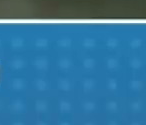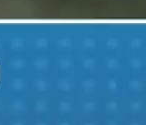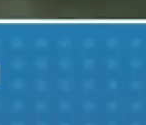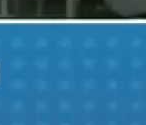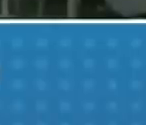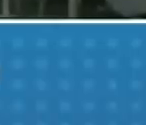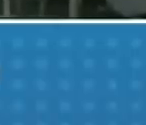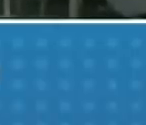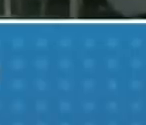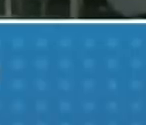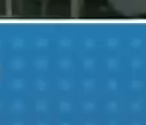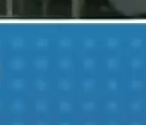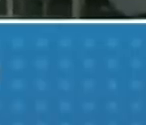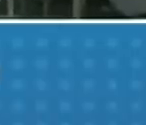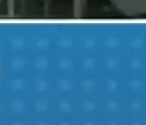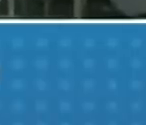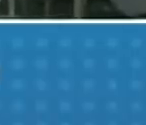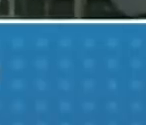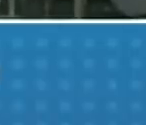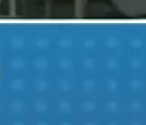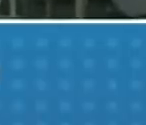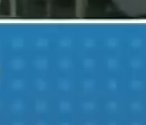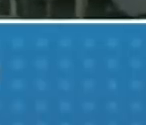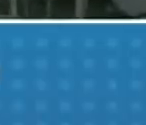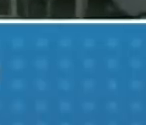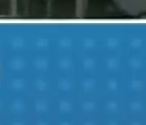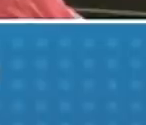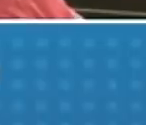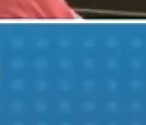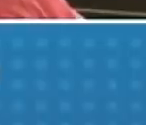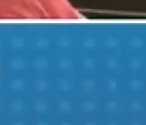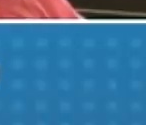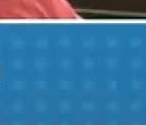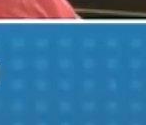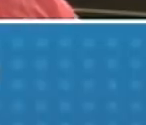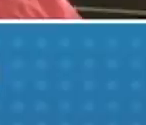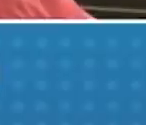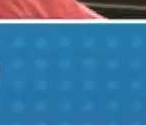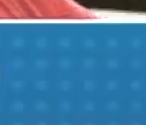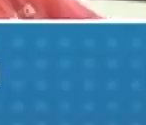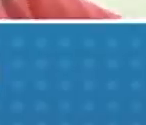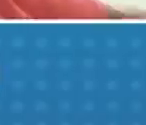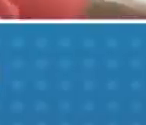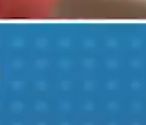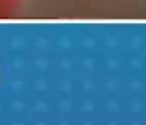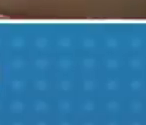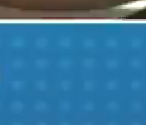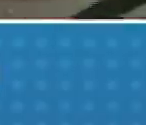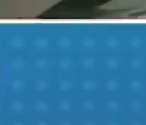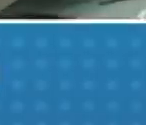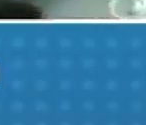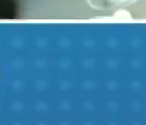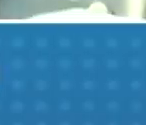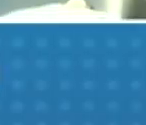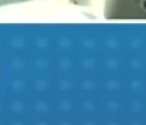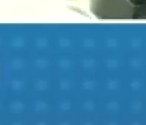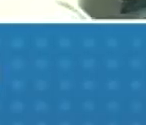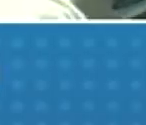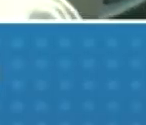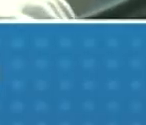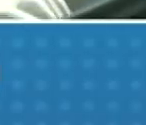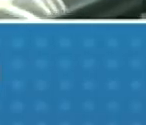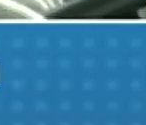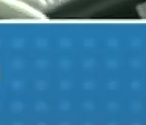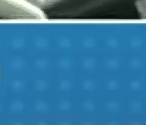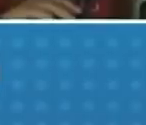operaciones. Dentro de cada unidad, nuestros operadores tienen sus tapabocas, sus guantes, y se le exige a todos los usuarios que tengan